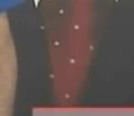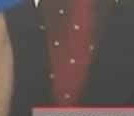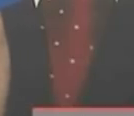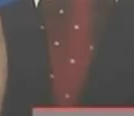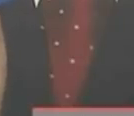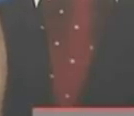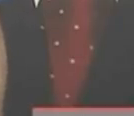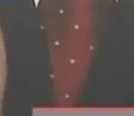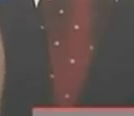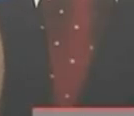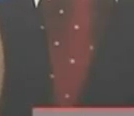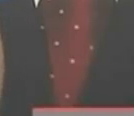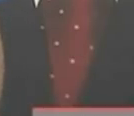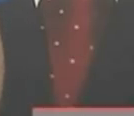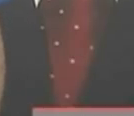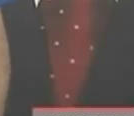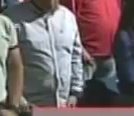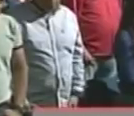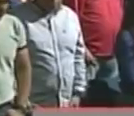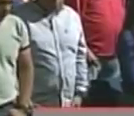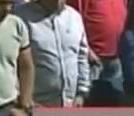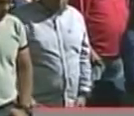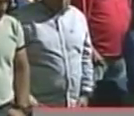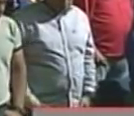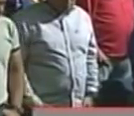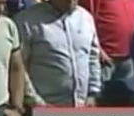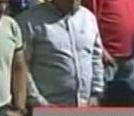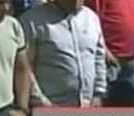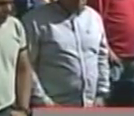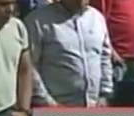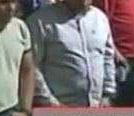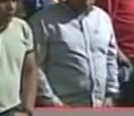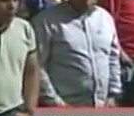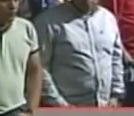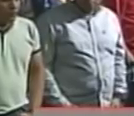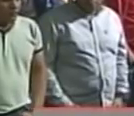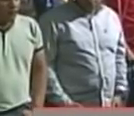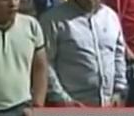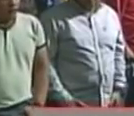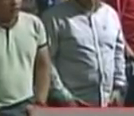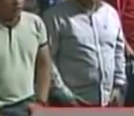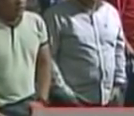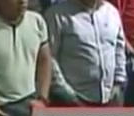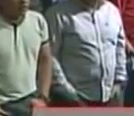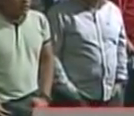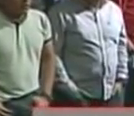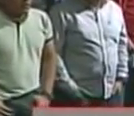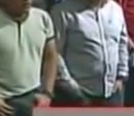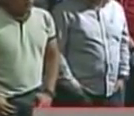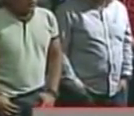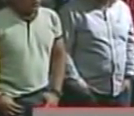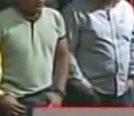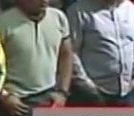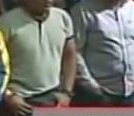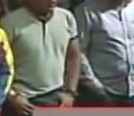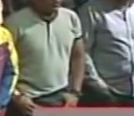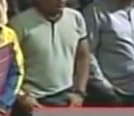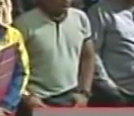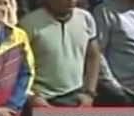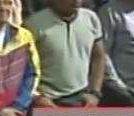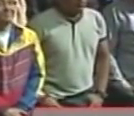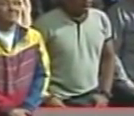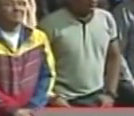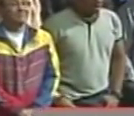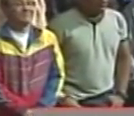barrabasada y después pasan y listo, Diosdado, no dicen más nada, No, no. ¿no? ¿Qué te parece a ti eso? Ya causaron